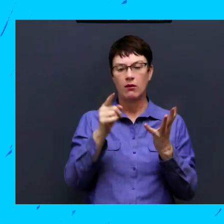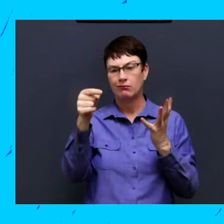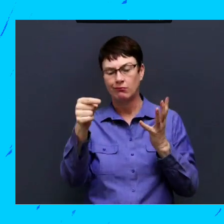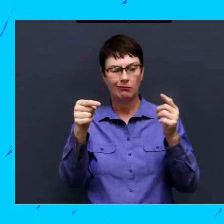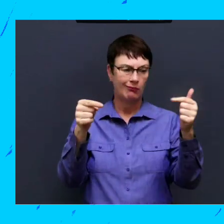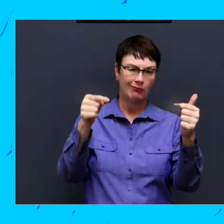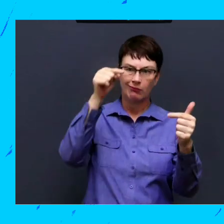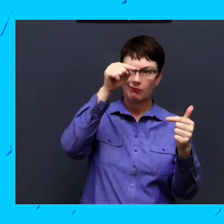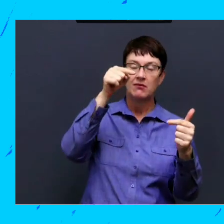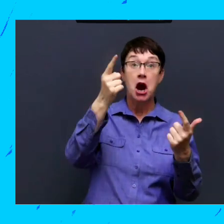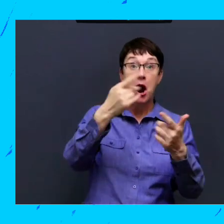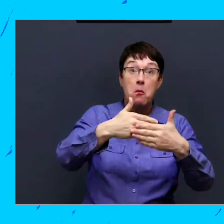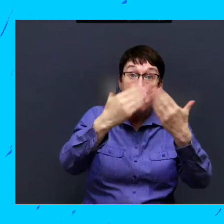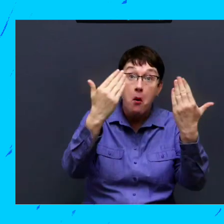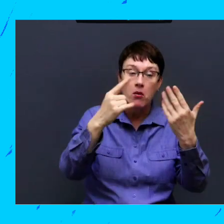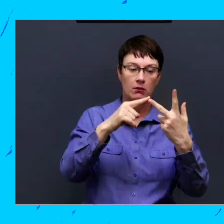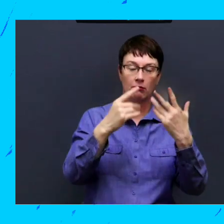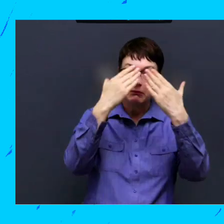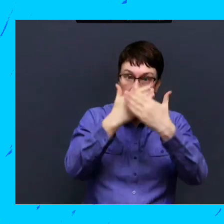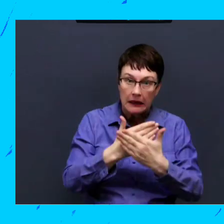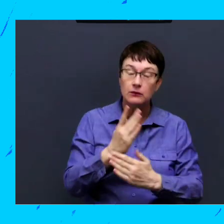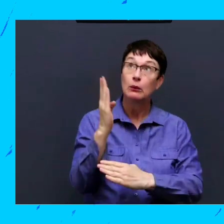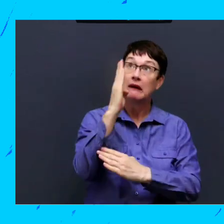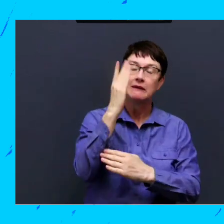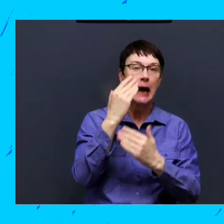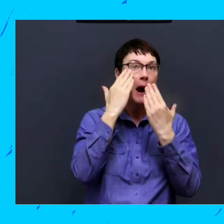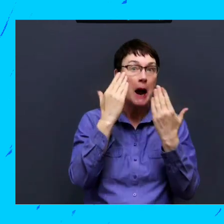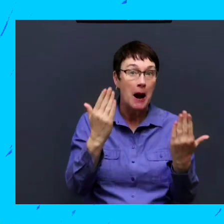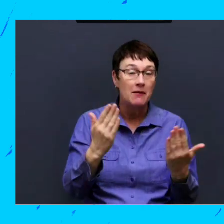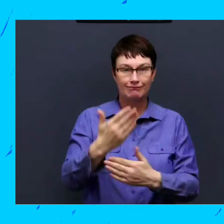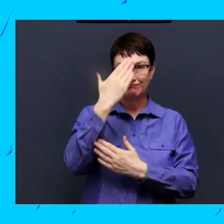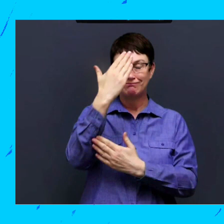noches. Bueno, mi nombre es Gareth, soy